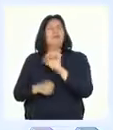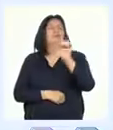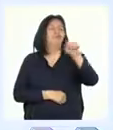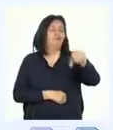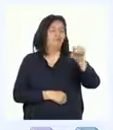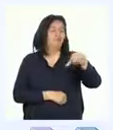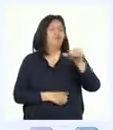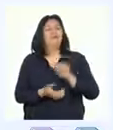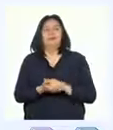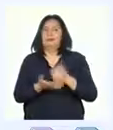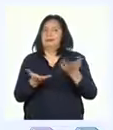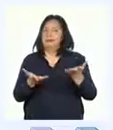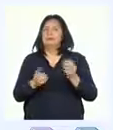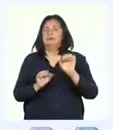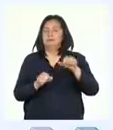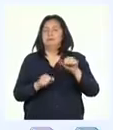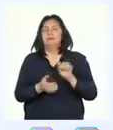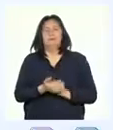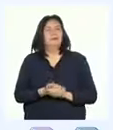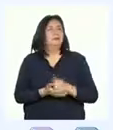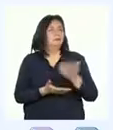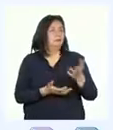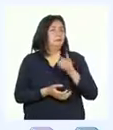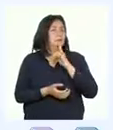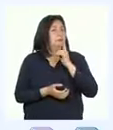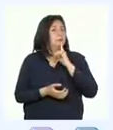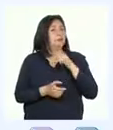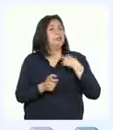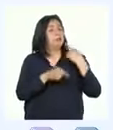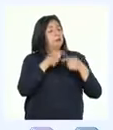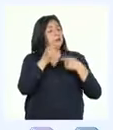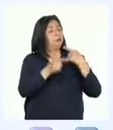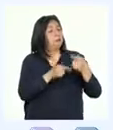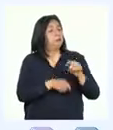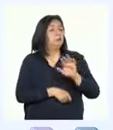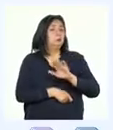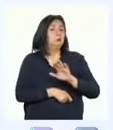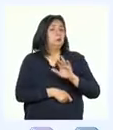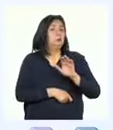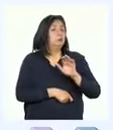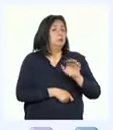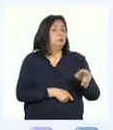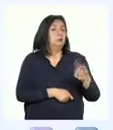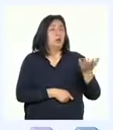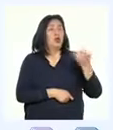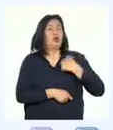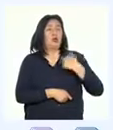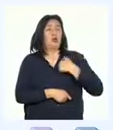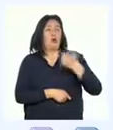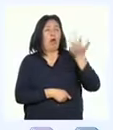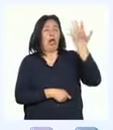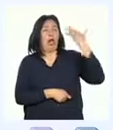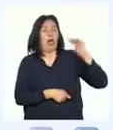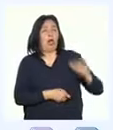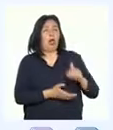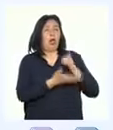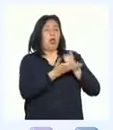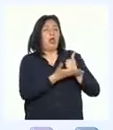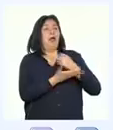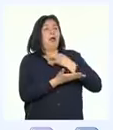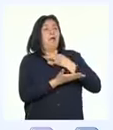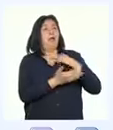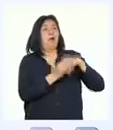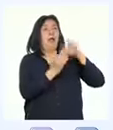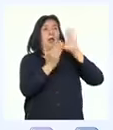Así es, Patti. De hecho, el papá les contó que cuando él era niño, ayudó al abuelo